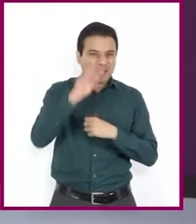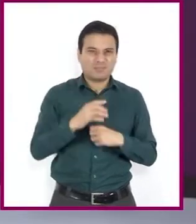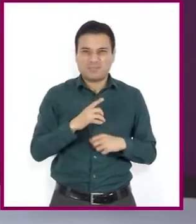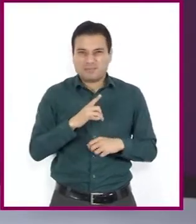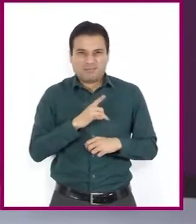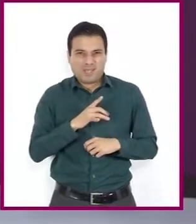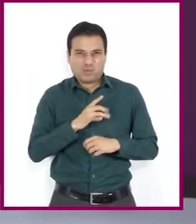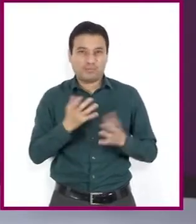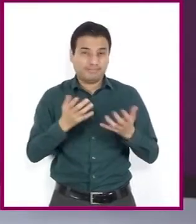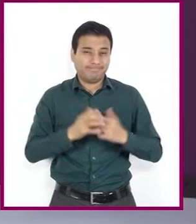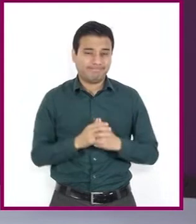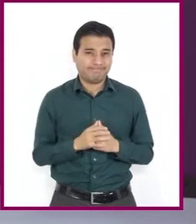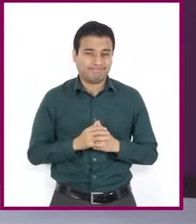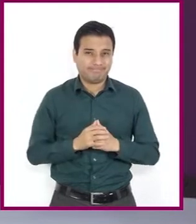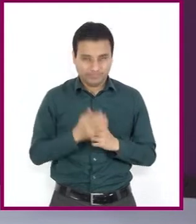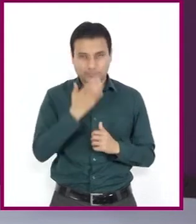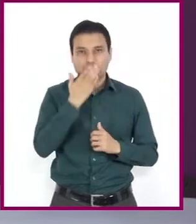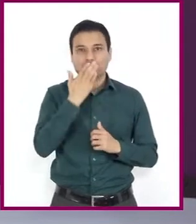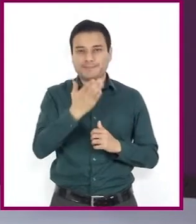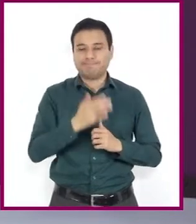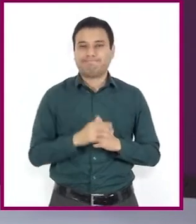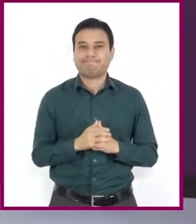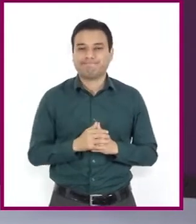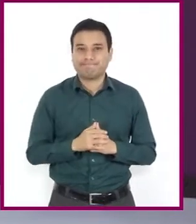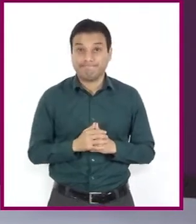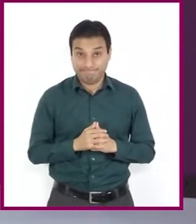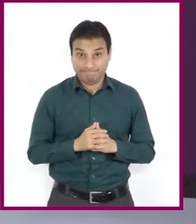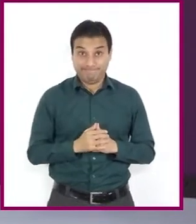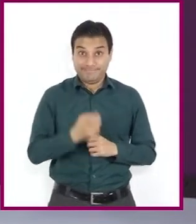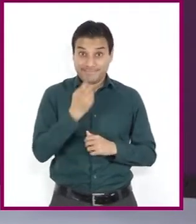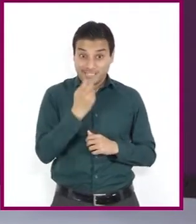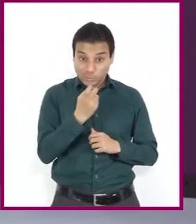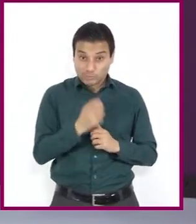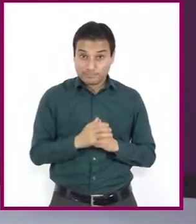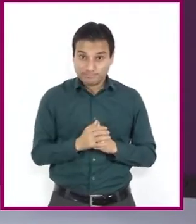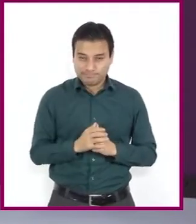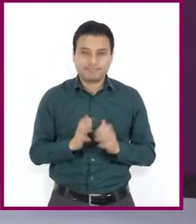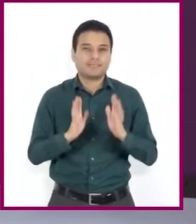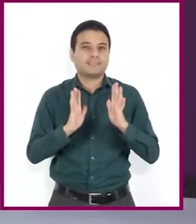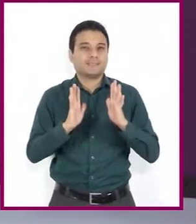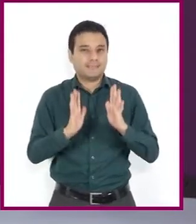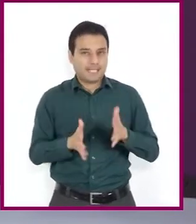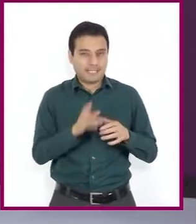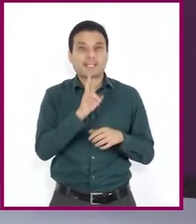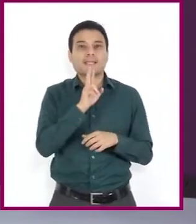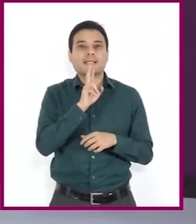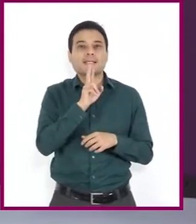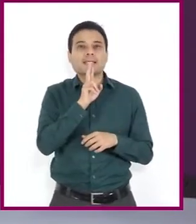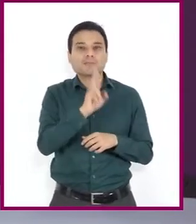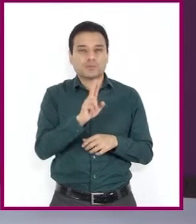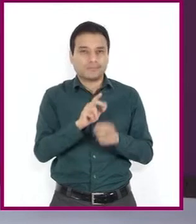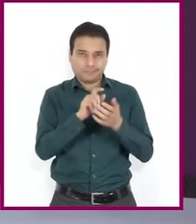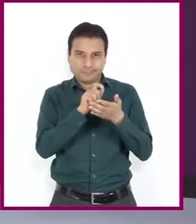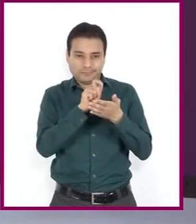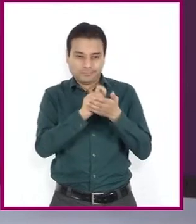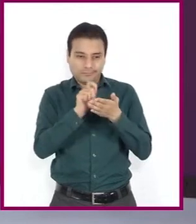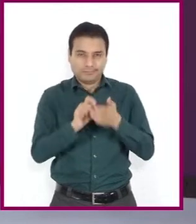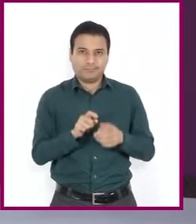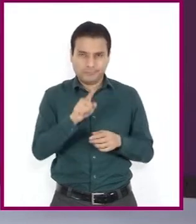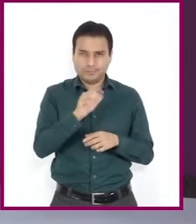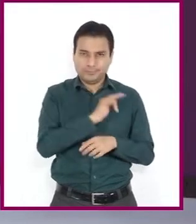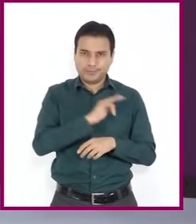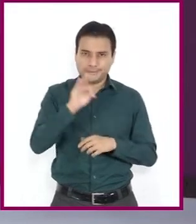miedo. Bien, con esta información ya podemos comenzar a escribir los elementos de la tabla